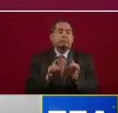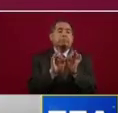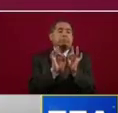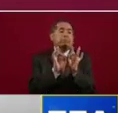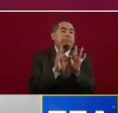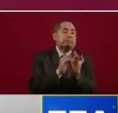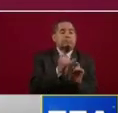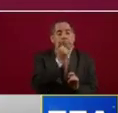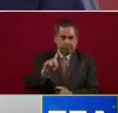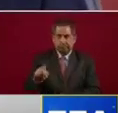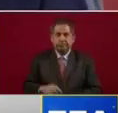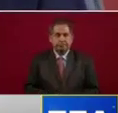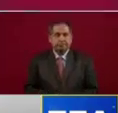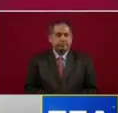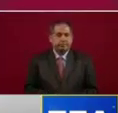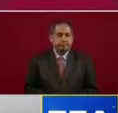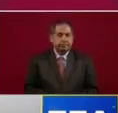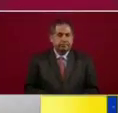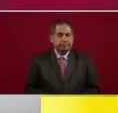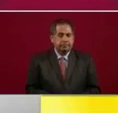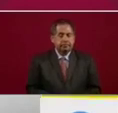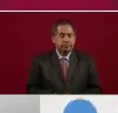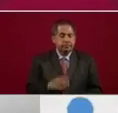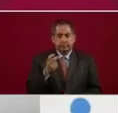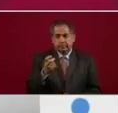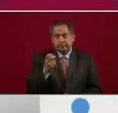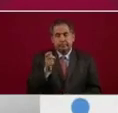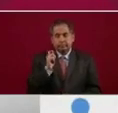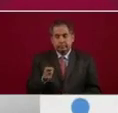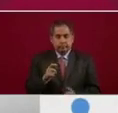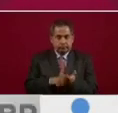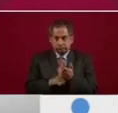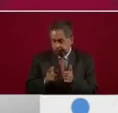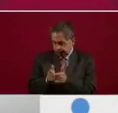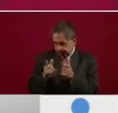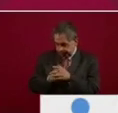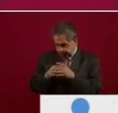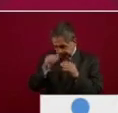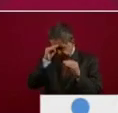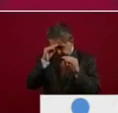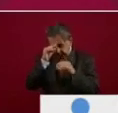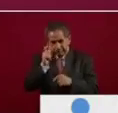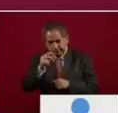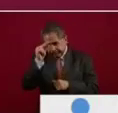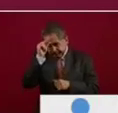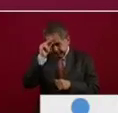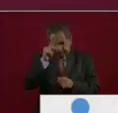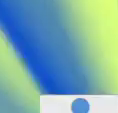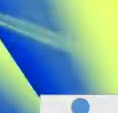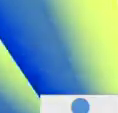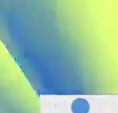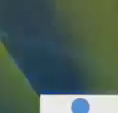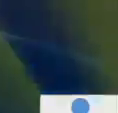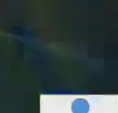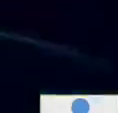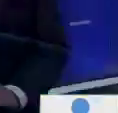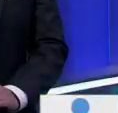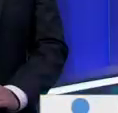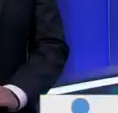colaterales y para eso la inteligencia más que la fuerza